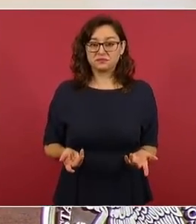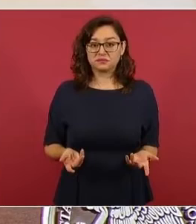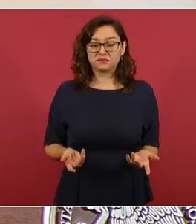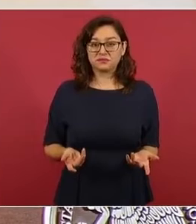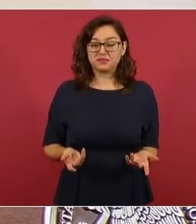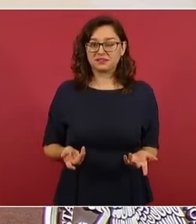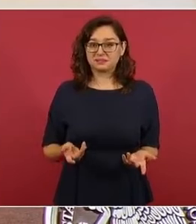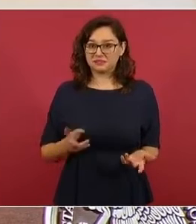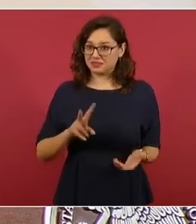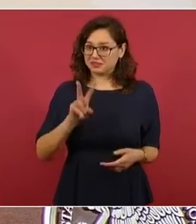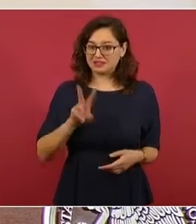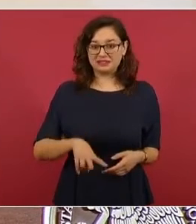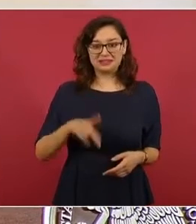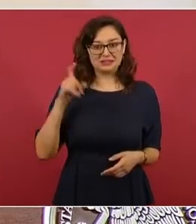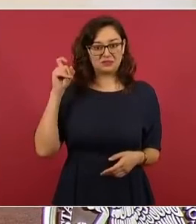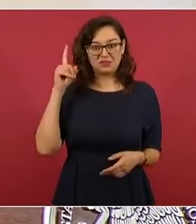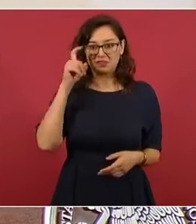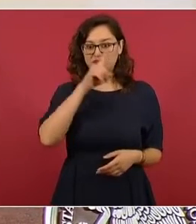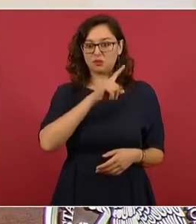de sitios,